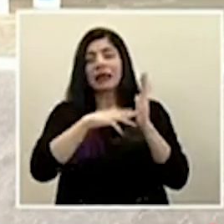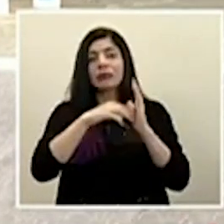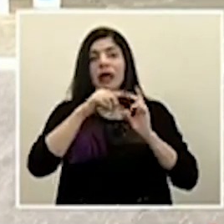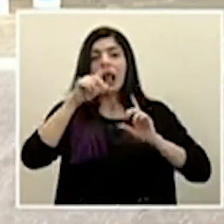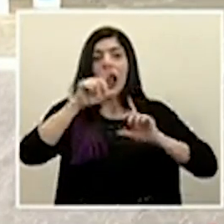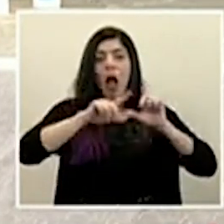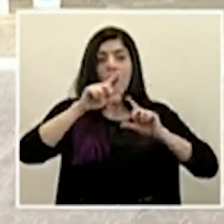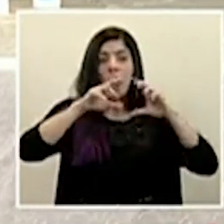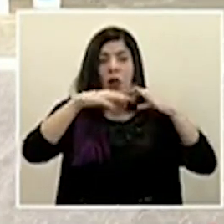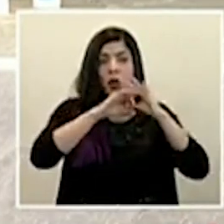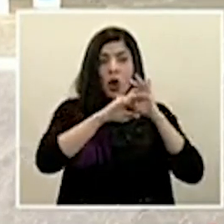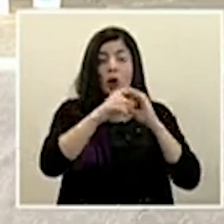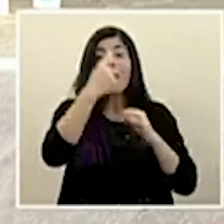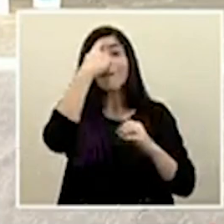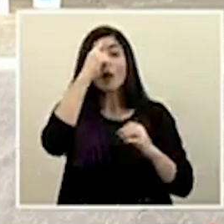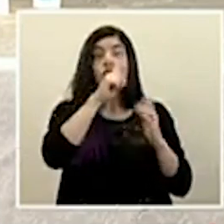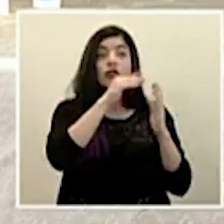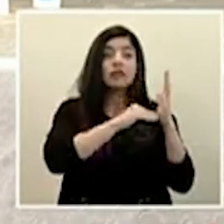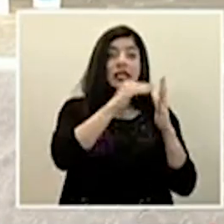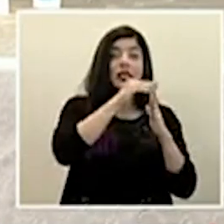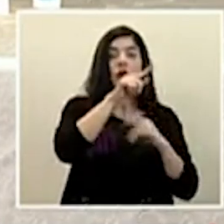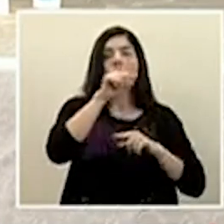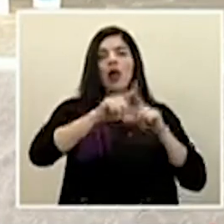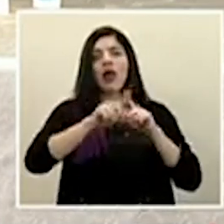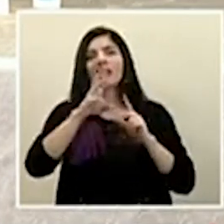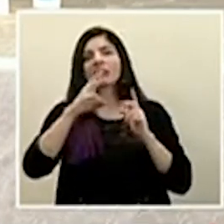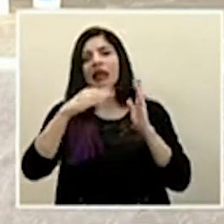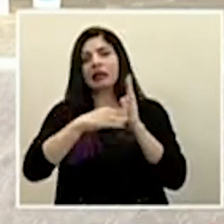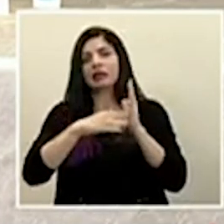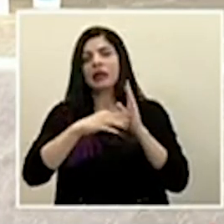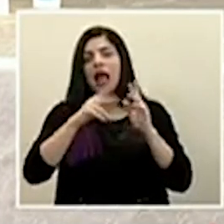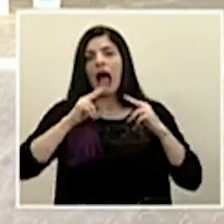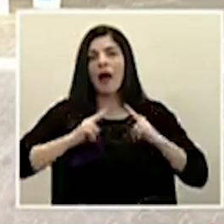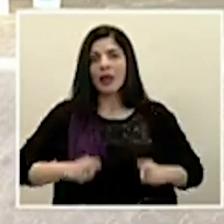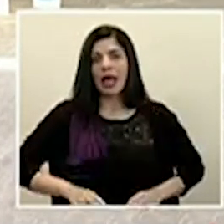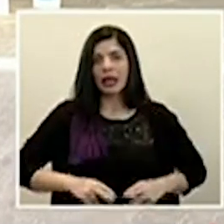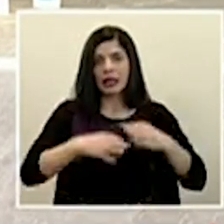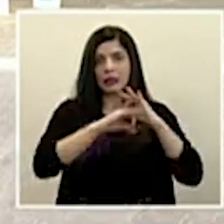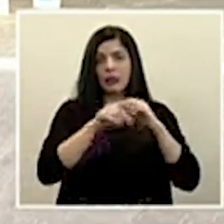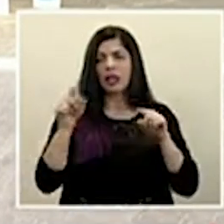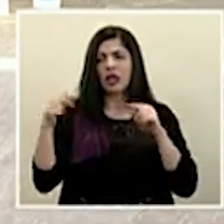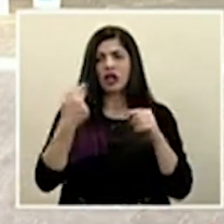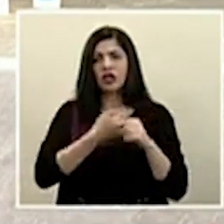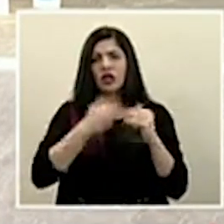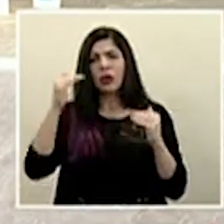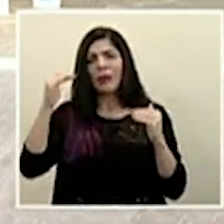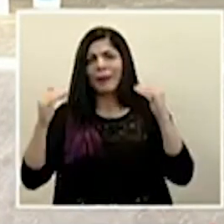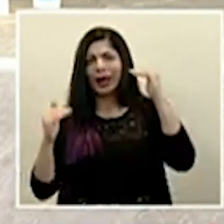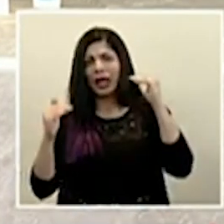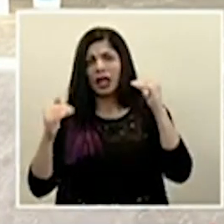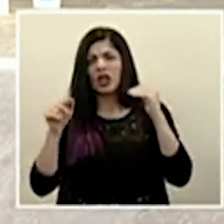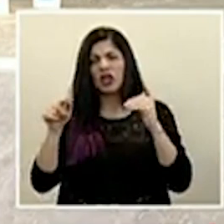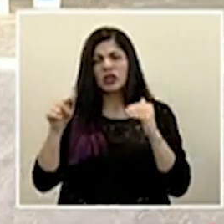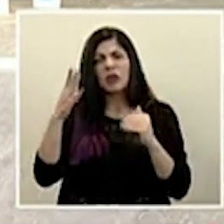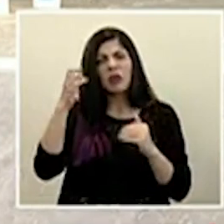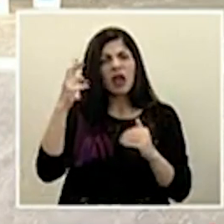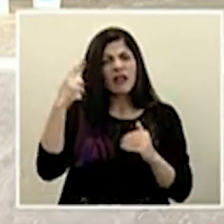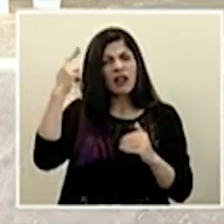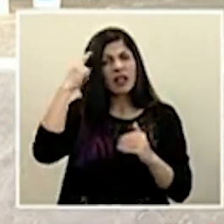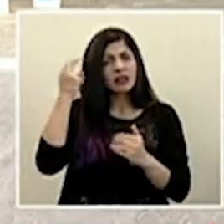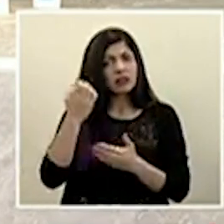habitantes respectivamente lo han manejado. ¿Cómo valoran esta cifra? ¿Es un tema de recursos o del